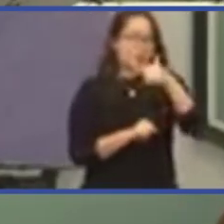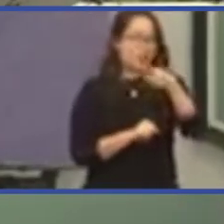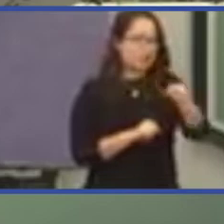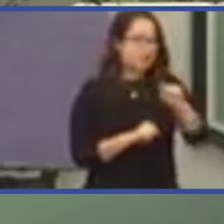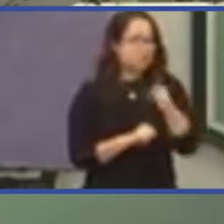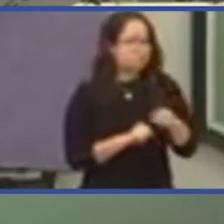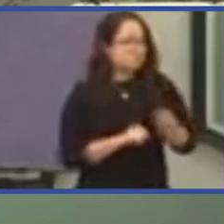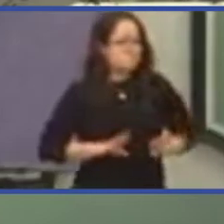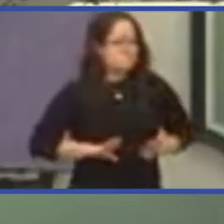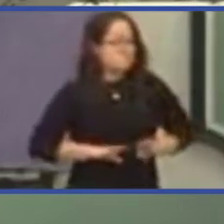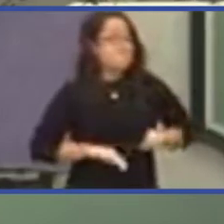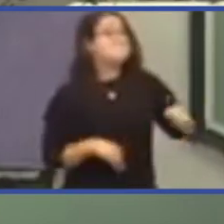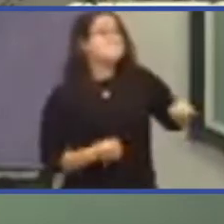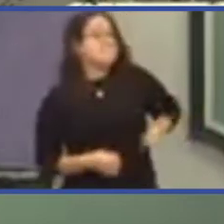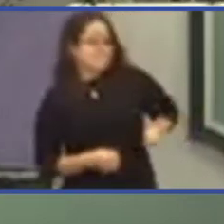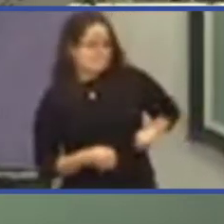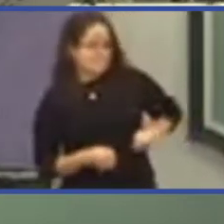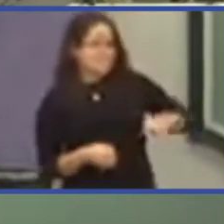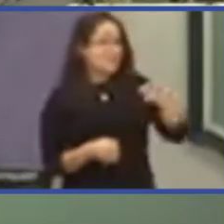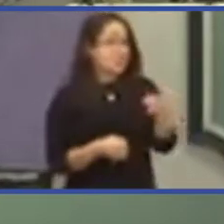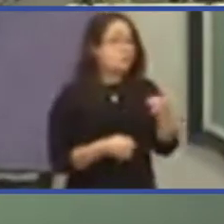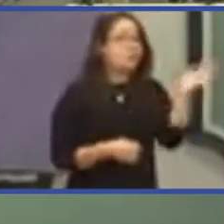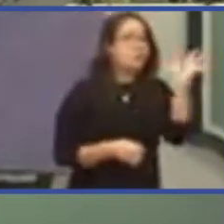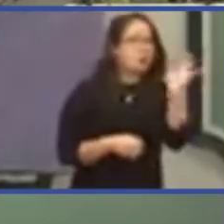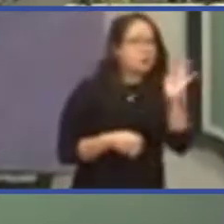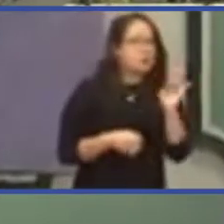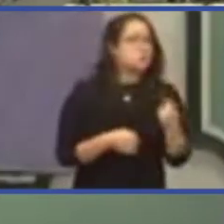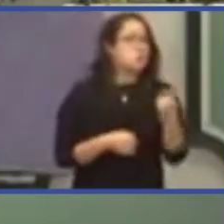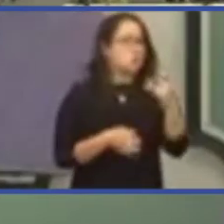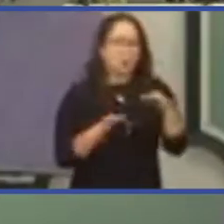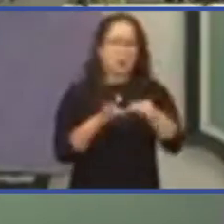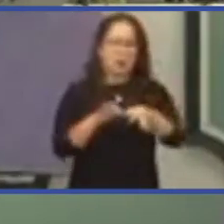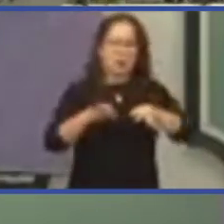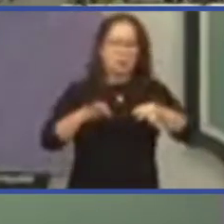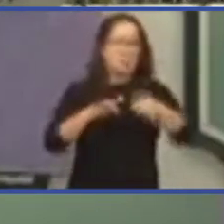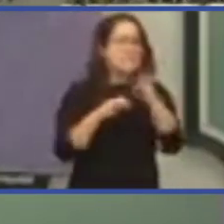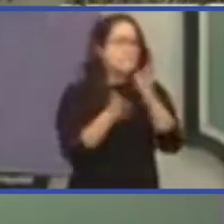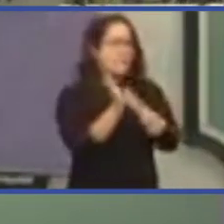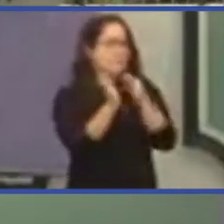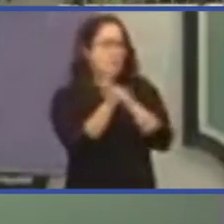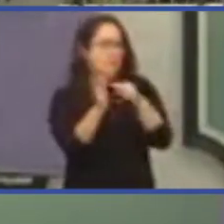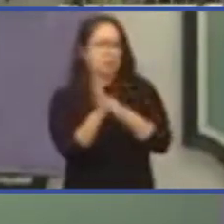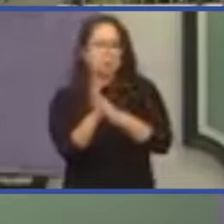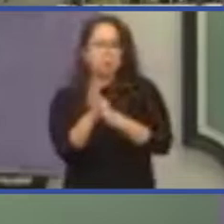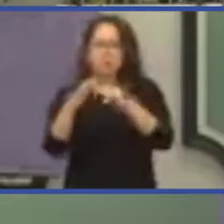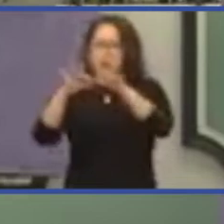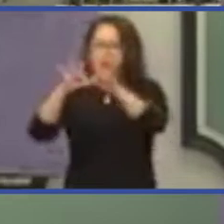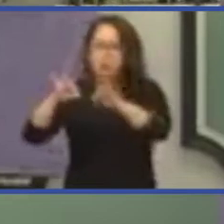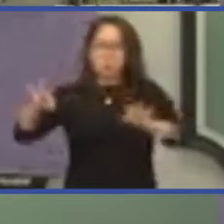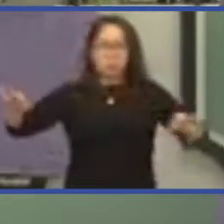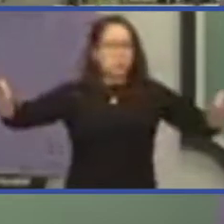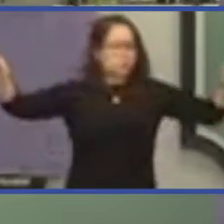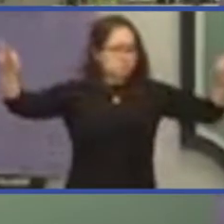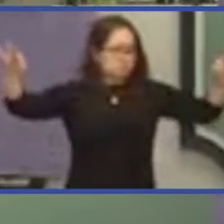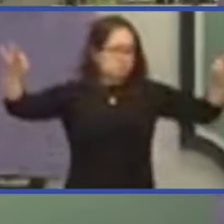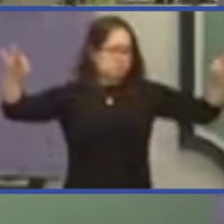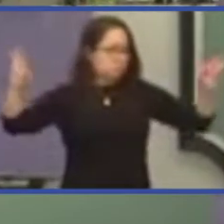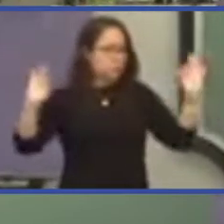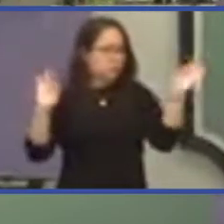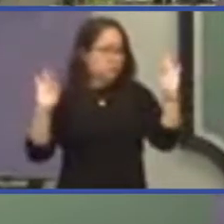si ustedes toman una cinta larga de papel por ejemplo de cartulina cortan una cinta de cartulina larga